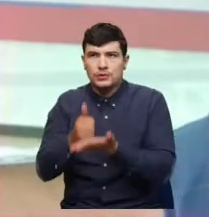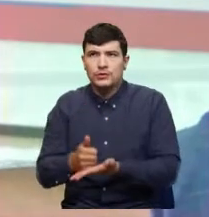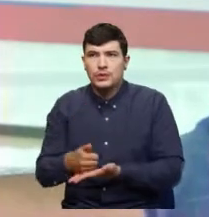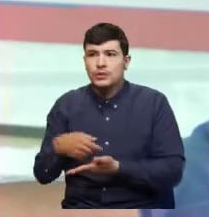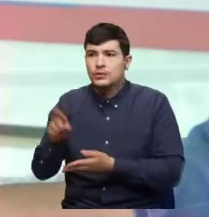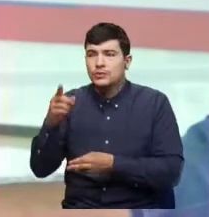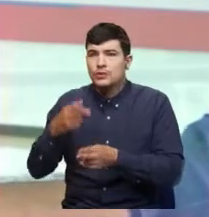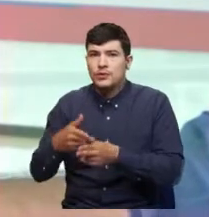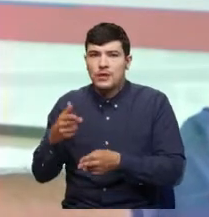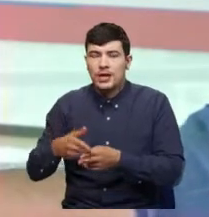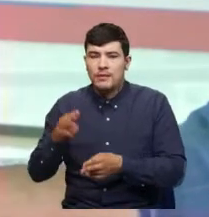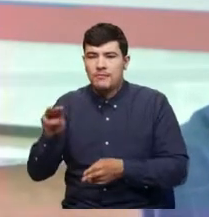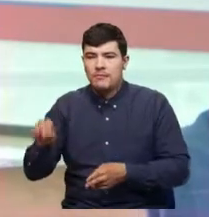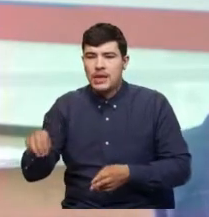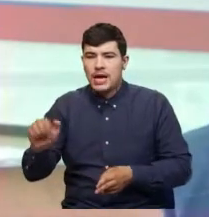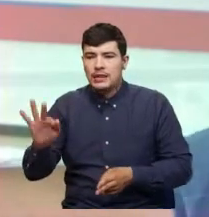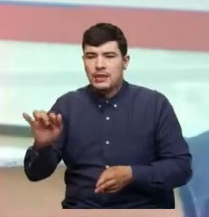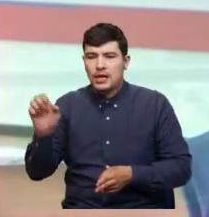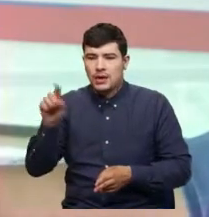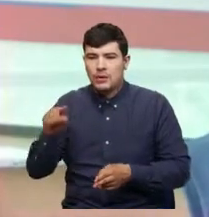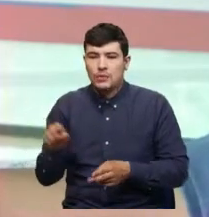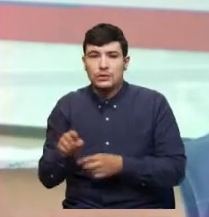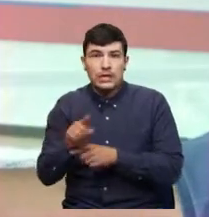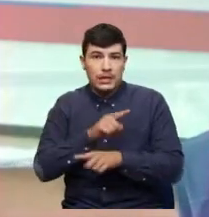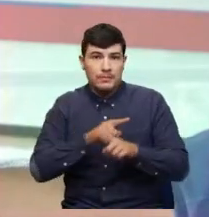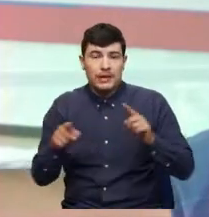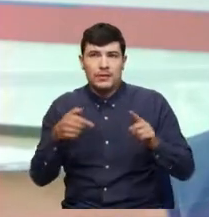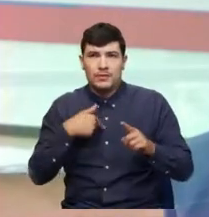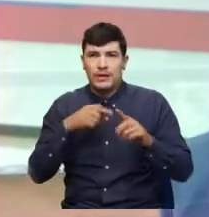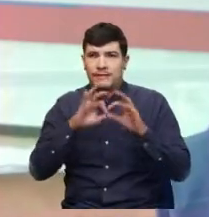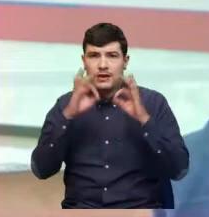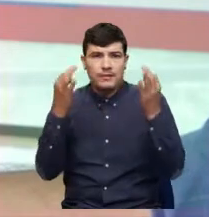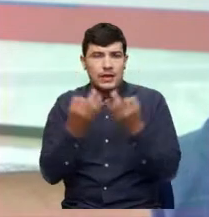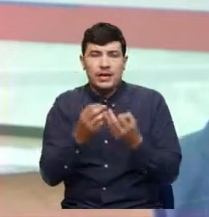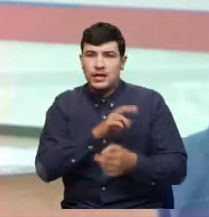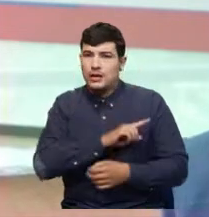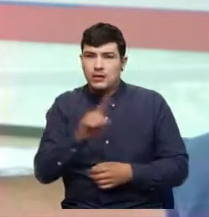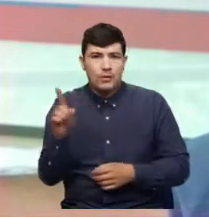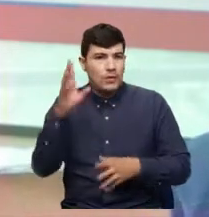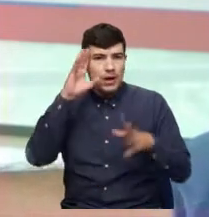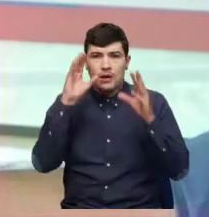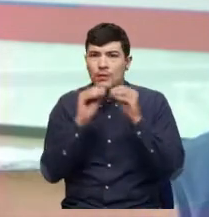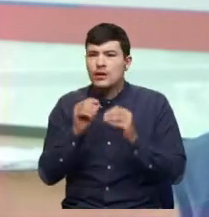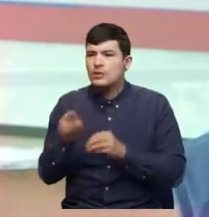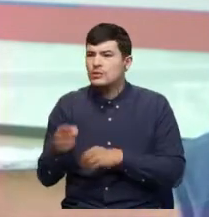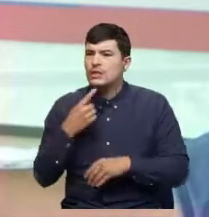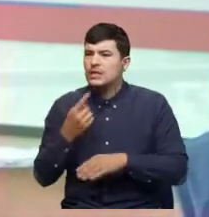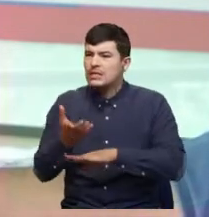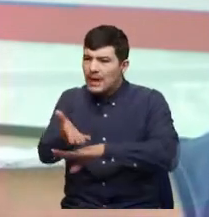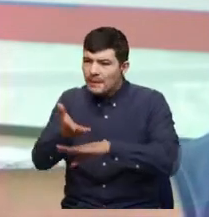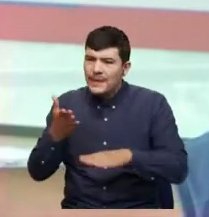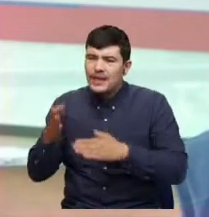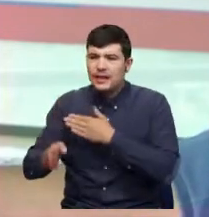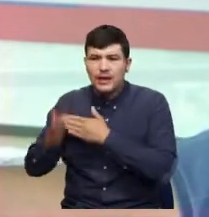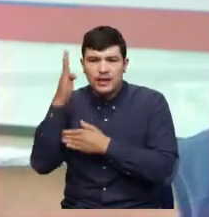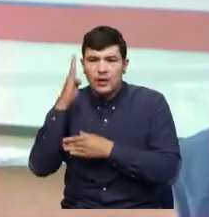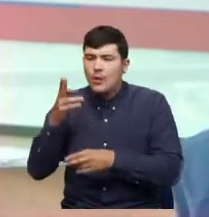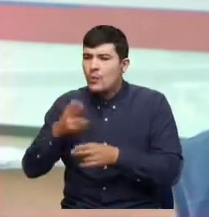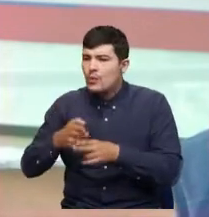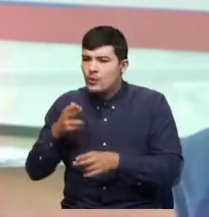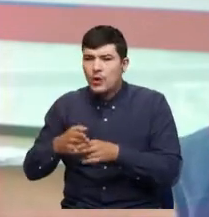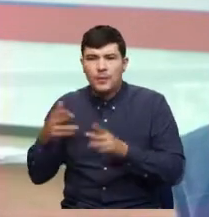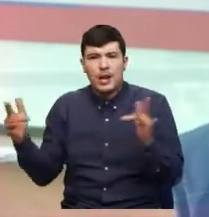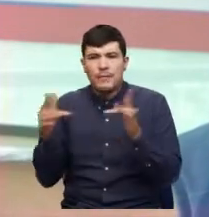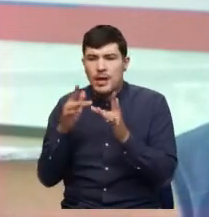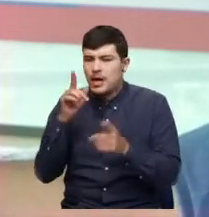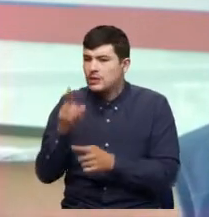llamar Matius Alejandro, pero mi familia no estaba de acuerdo y decían, no, pídele a Dios un nombre que sea adecuado para el